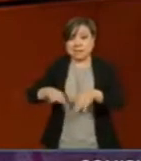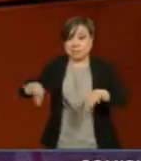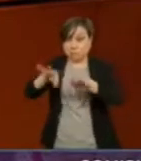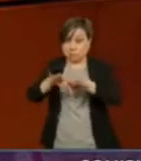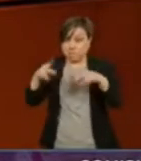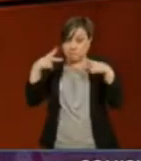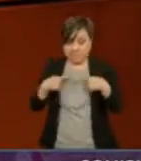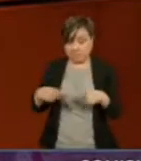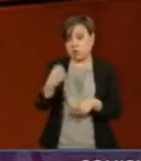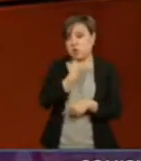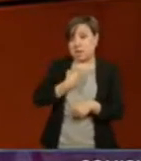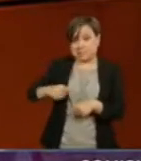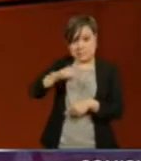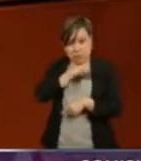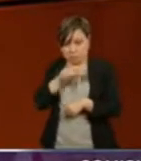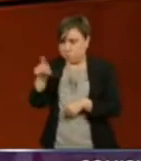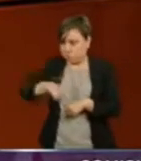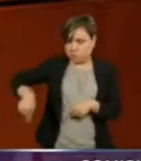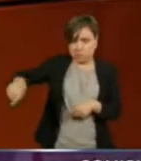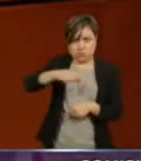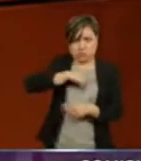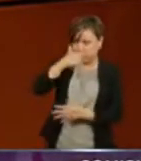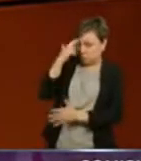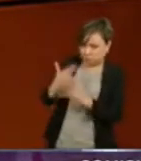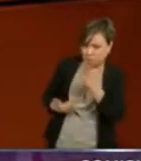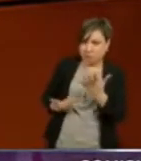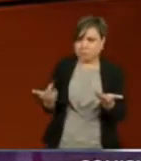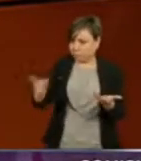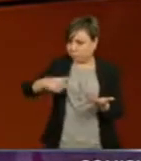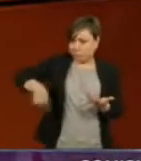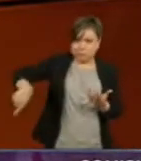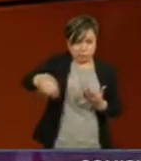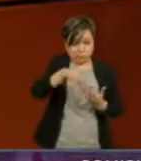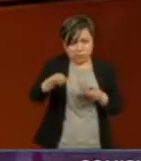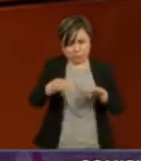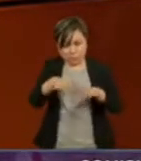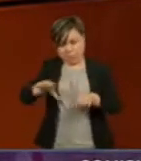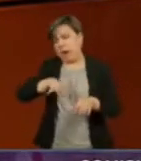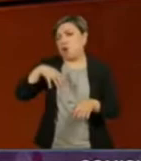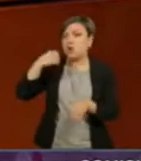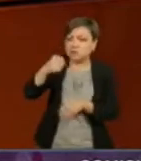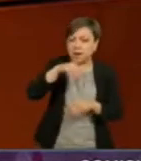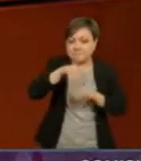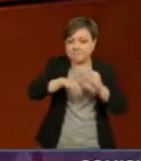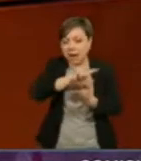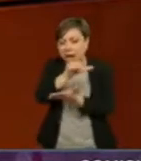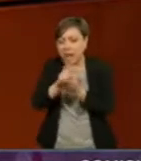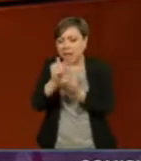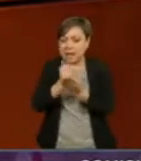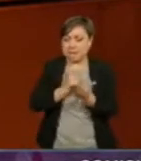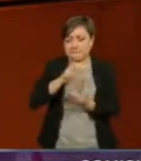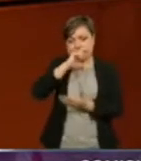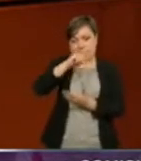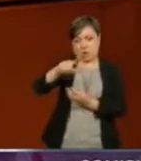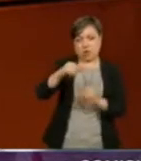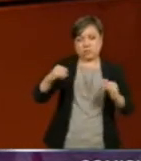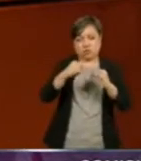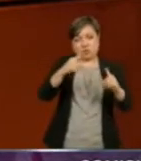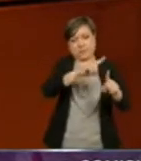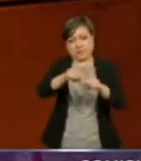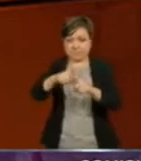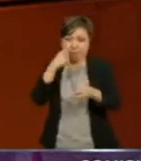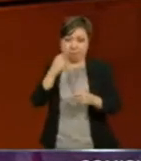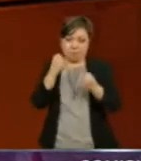trabajamos diariamente para darle a México un mejor marco normativo y una república de instituciones sólidas. Es